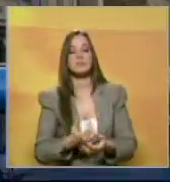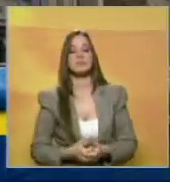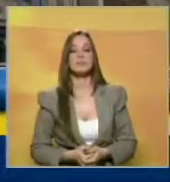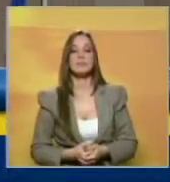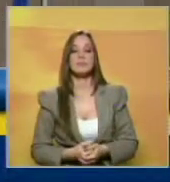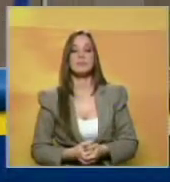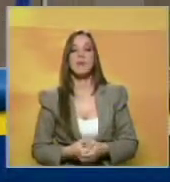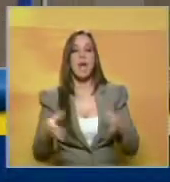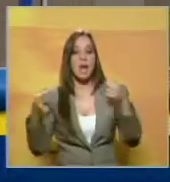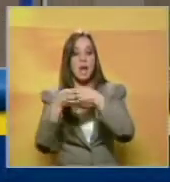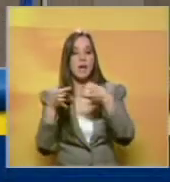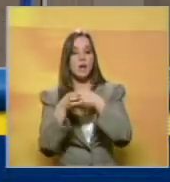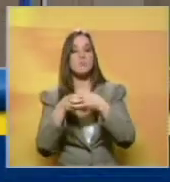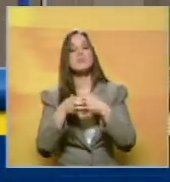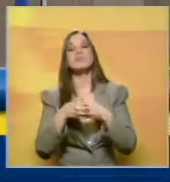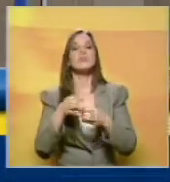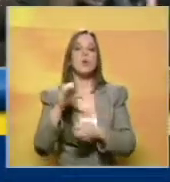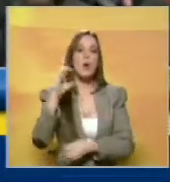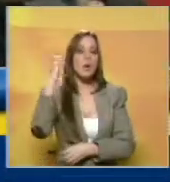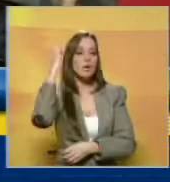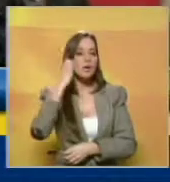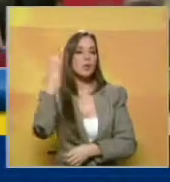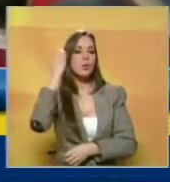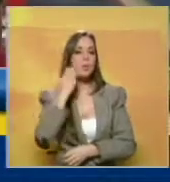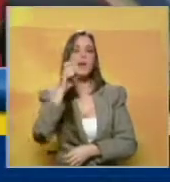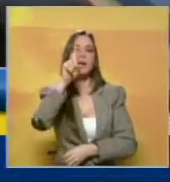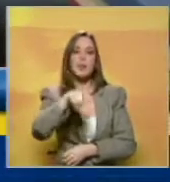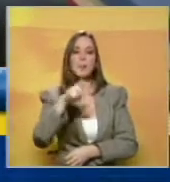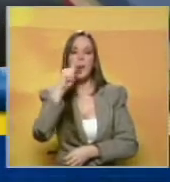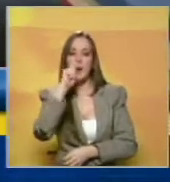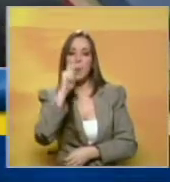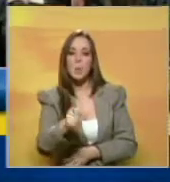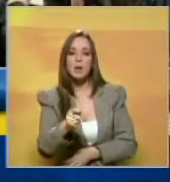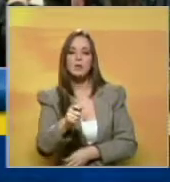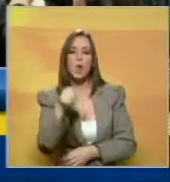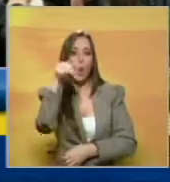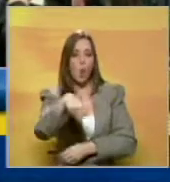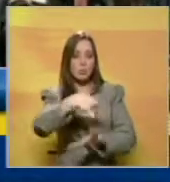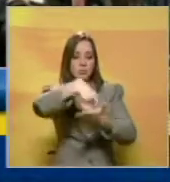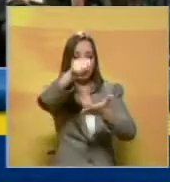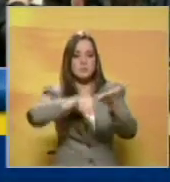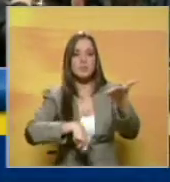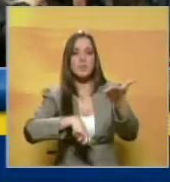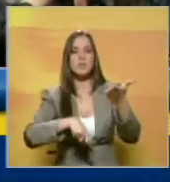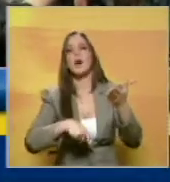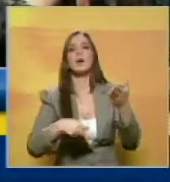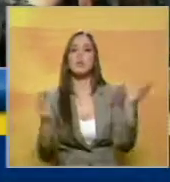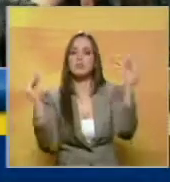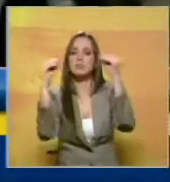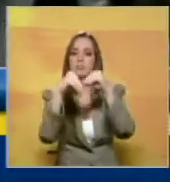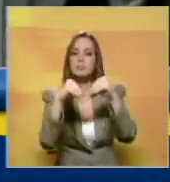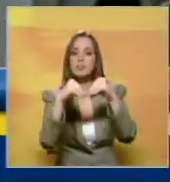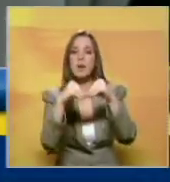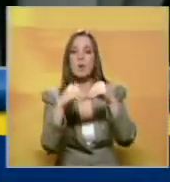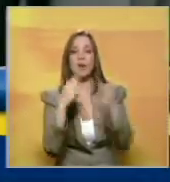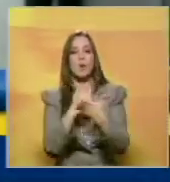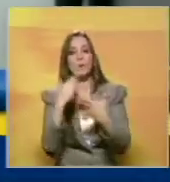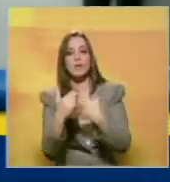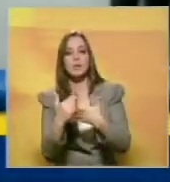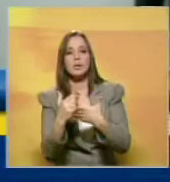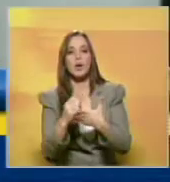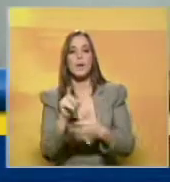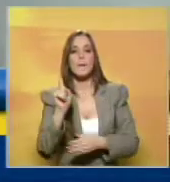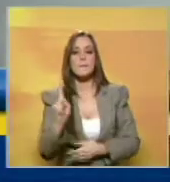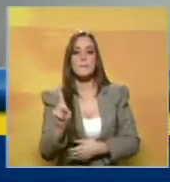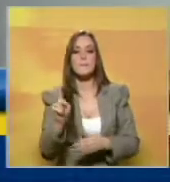La Comisión Europea y el gobierno interino de Ucrania firmaron hoy un memorando de entendimiento con préstamos a medio plazo por valor